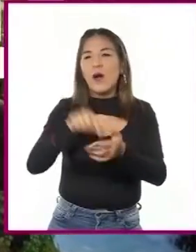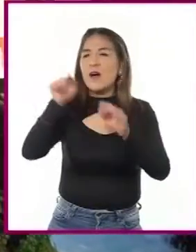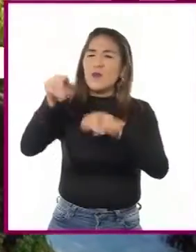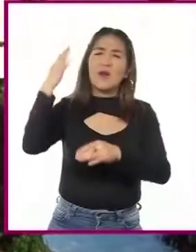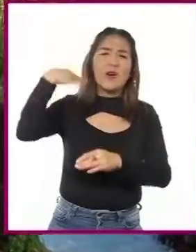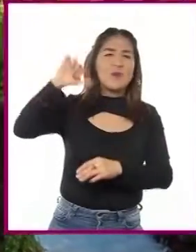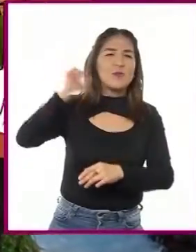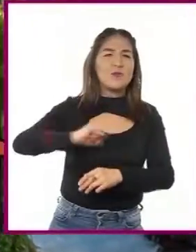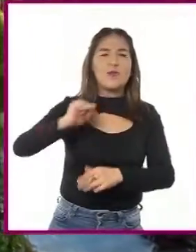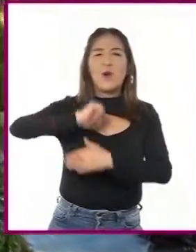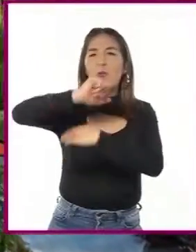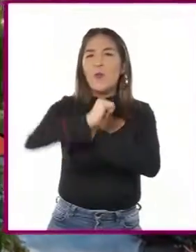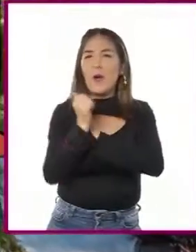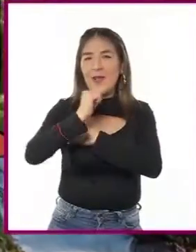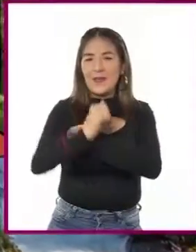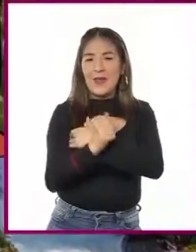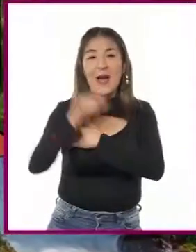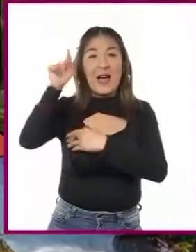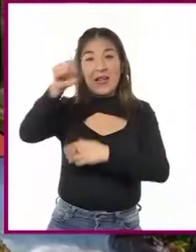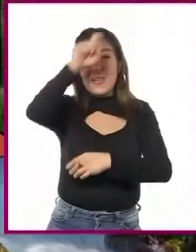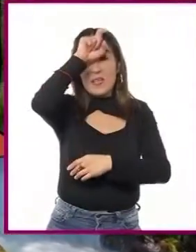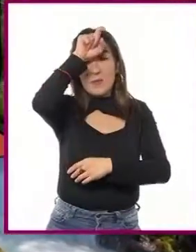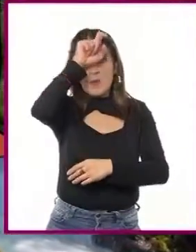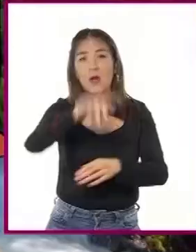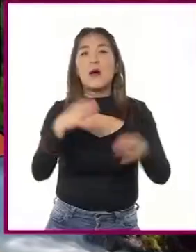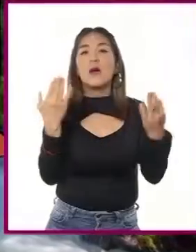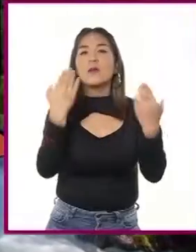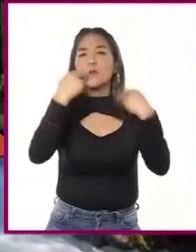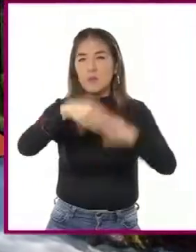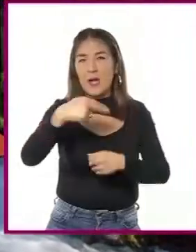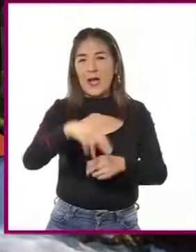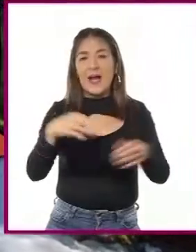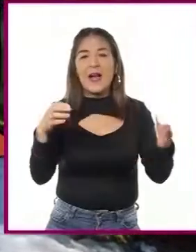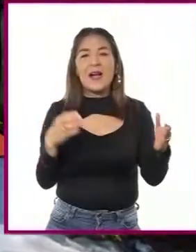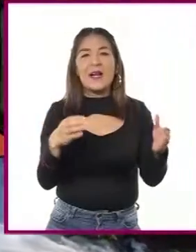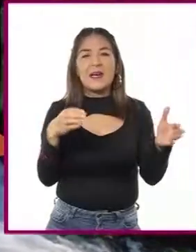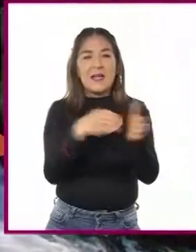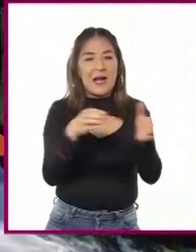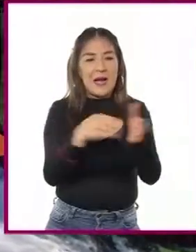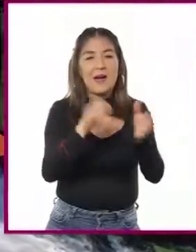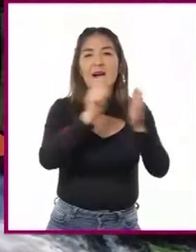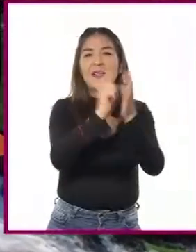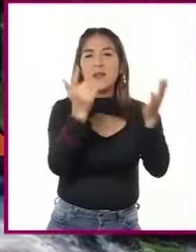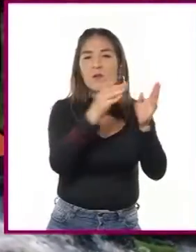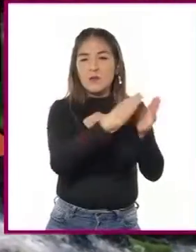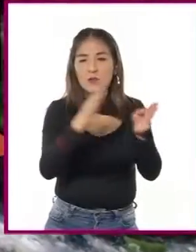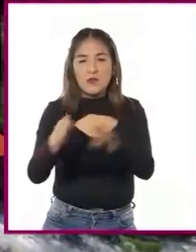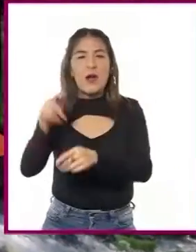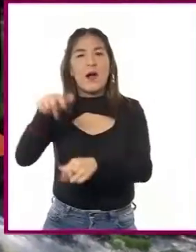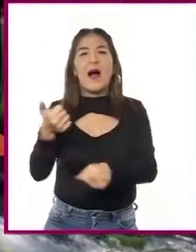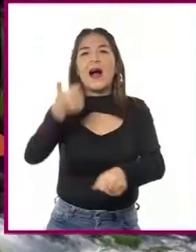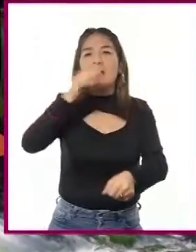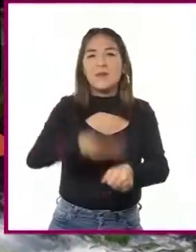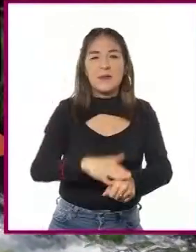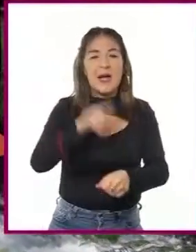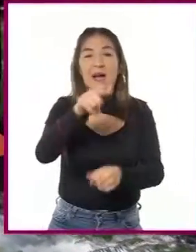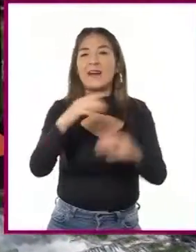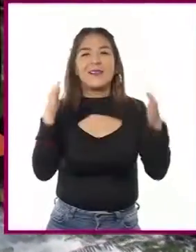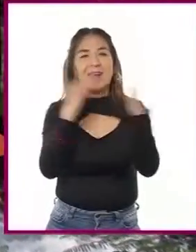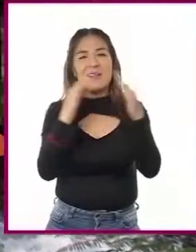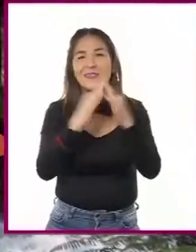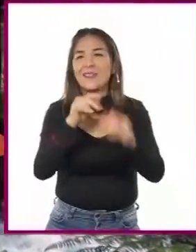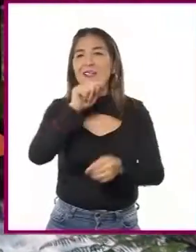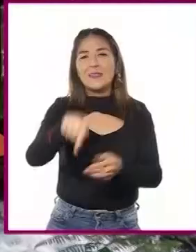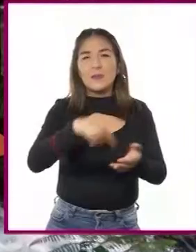guardaban. En Egipto se inició con casas de libros, donde se archivaban los documentos administrativos. Las casas de la vida